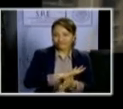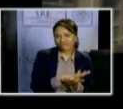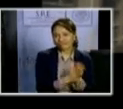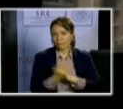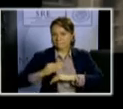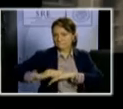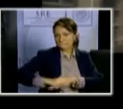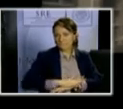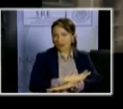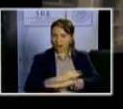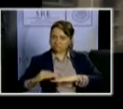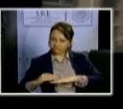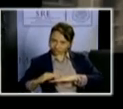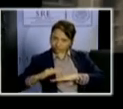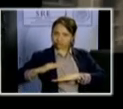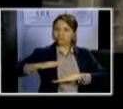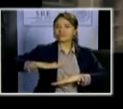Caribe.